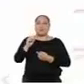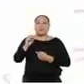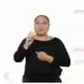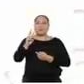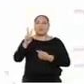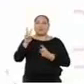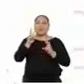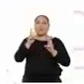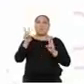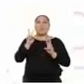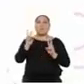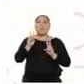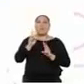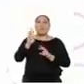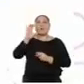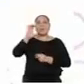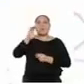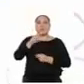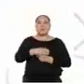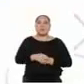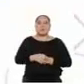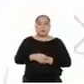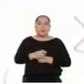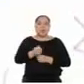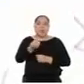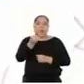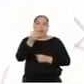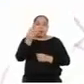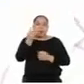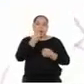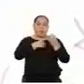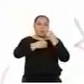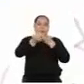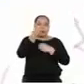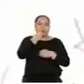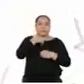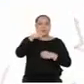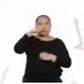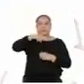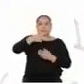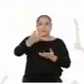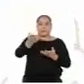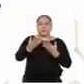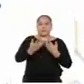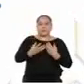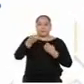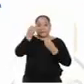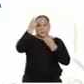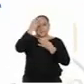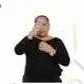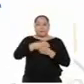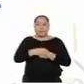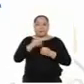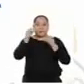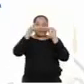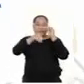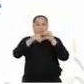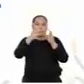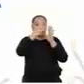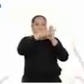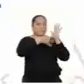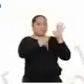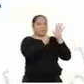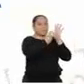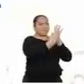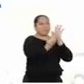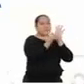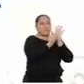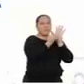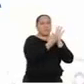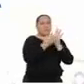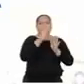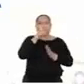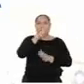de miligramos de vitamina C de algunos alimentos que nos brinda como información. Se propone la siguiente equivalencia.